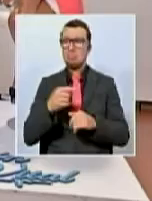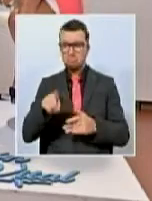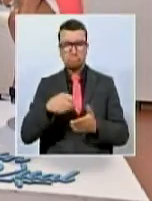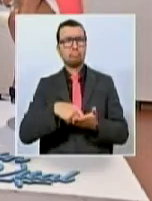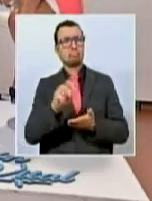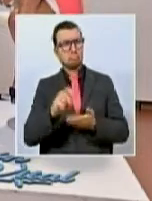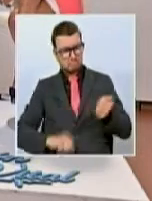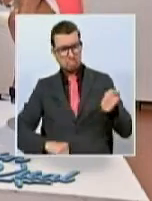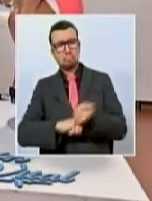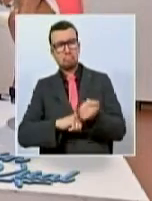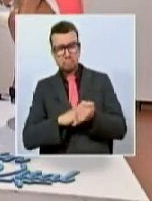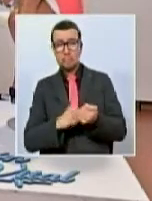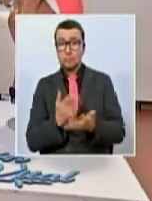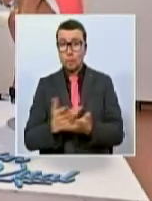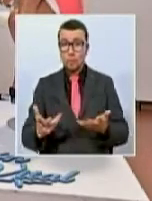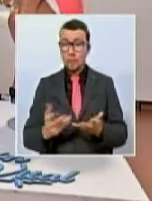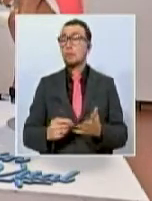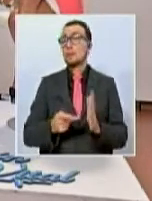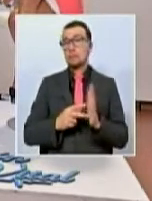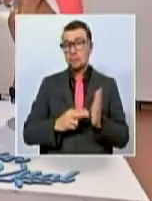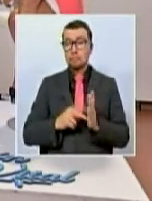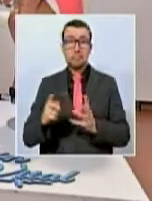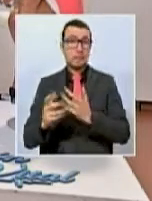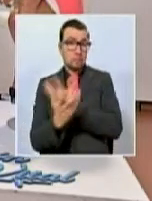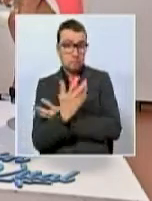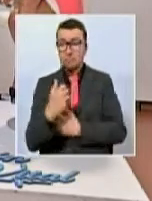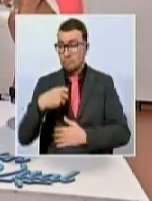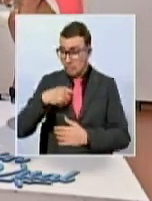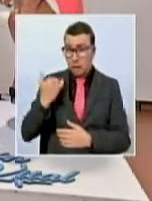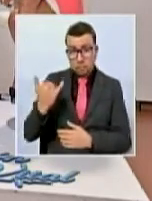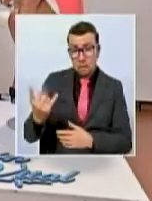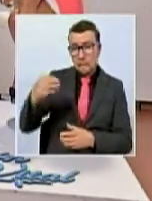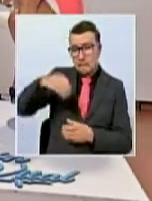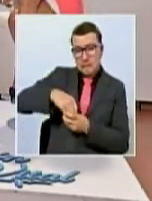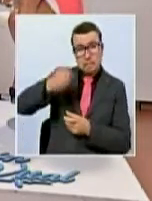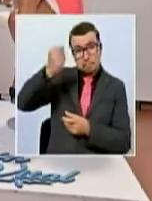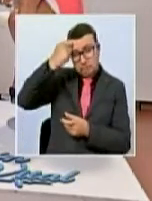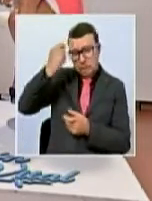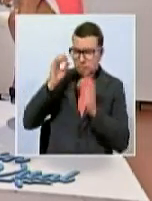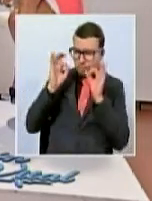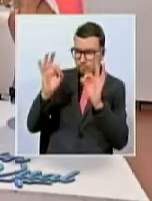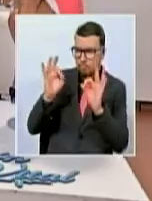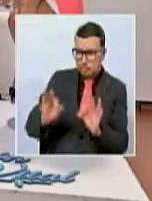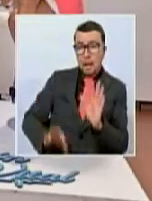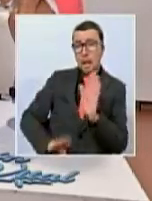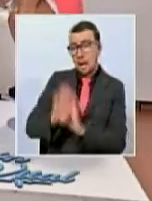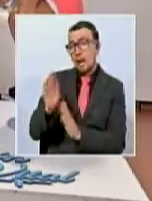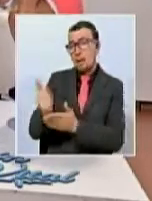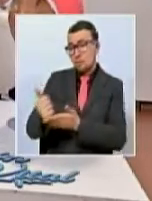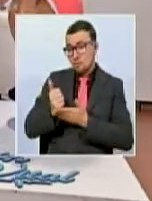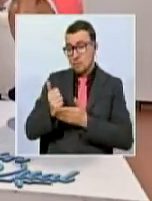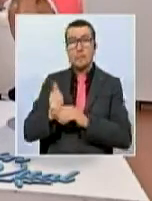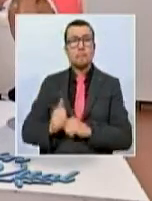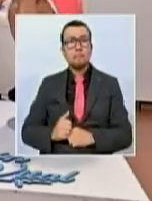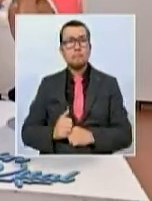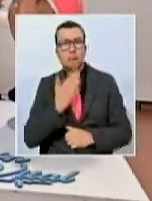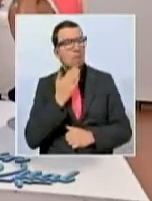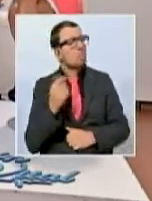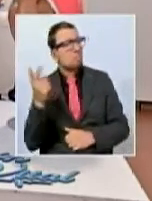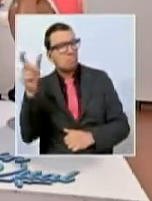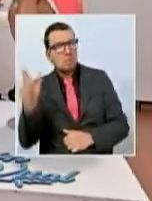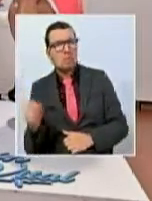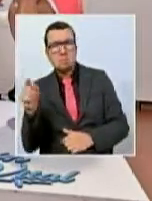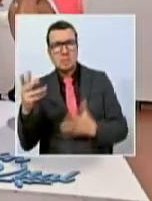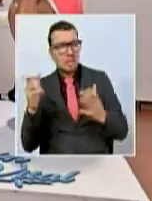internacionales, y que son realmente el sustento científico que tenemos para garantizar la eficacia de los productos. Doctora Diana, si alguien quiere contactarse